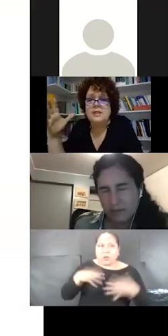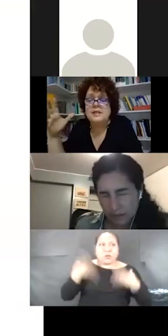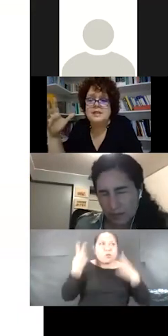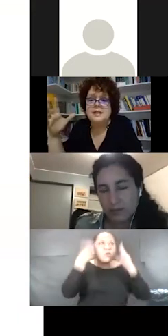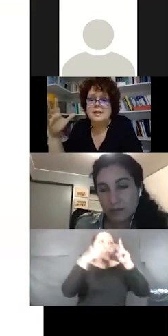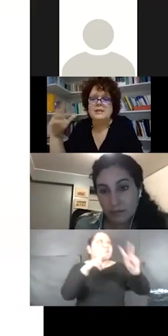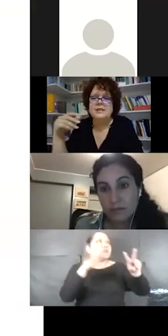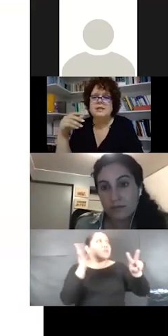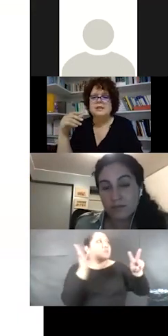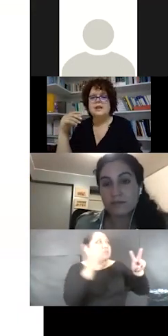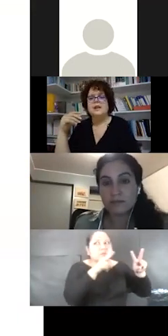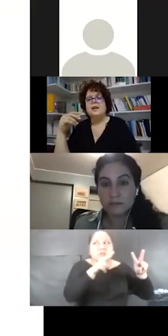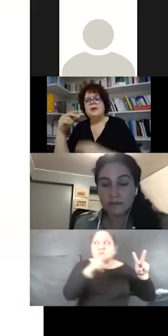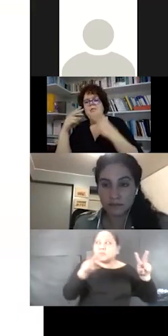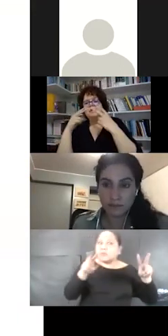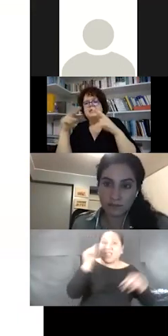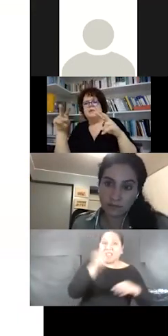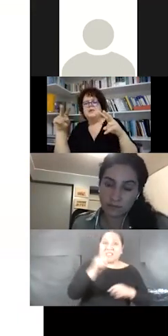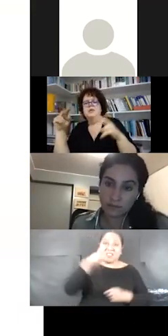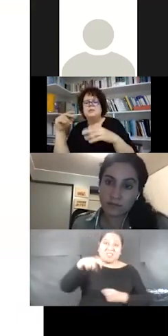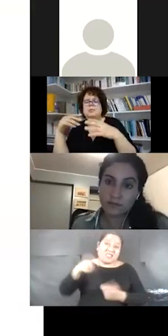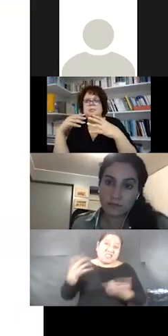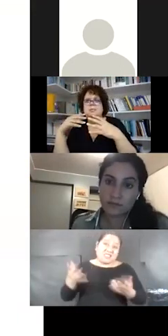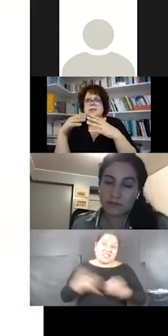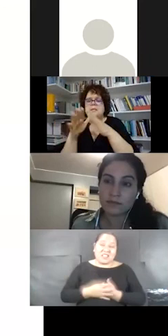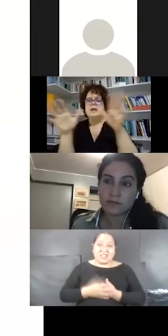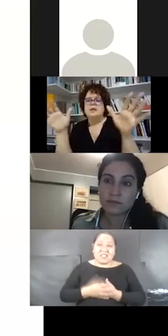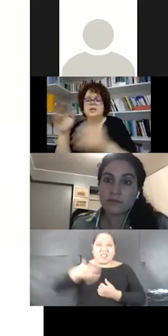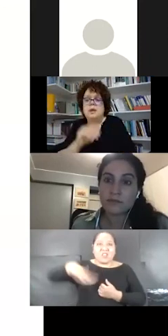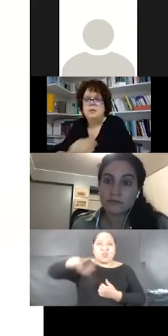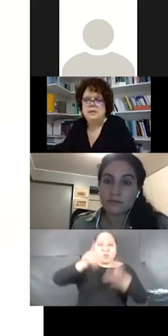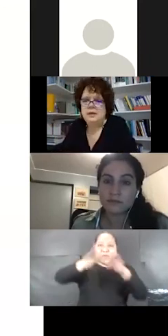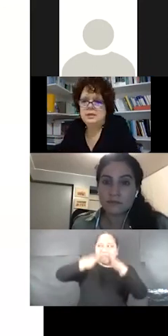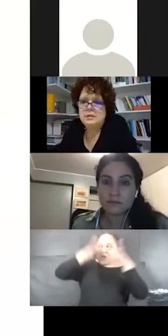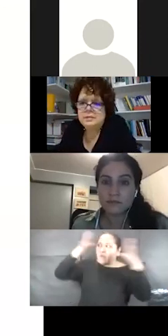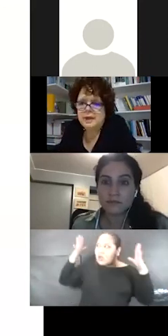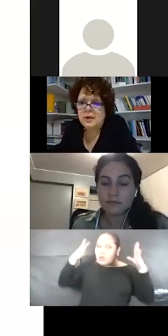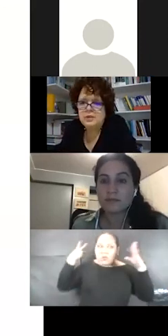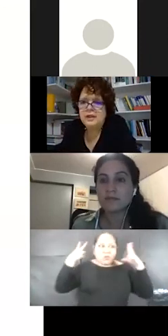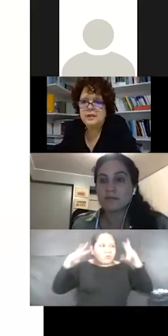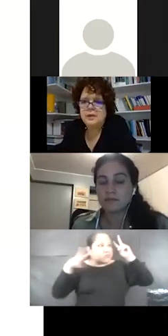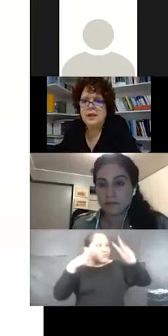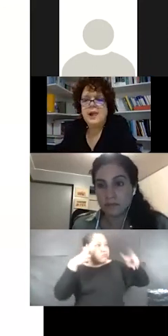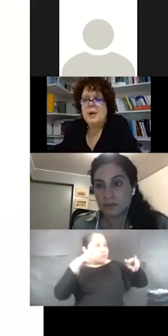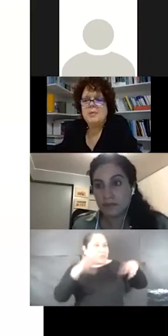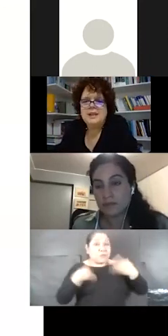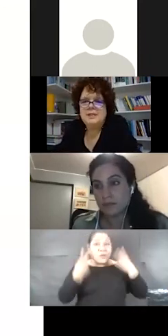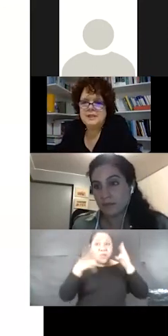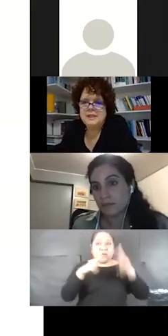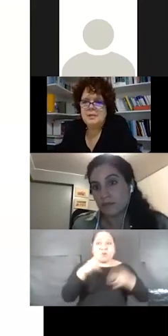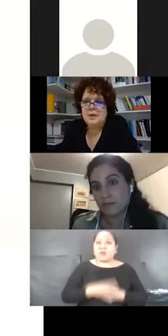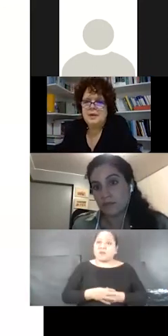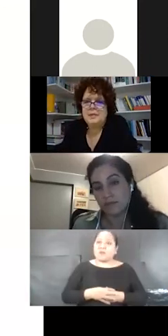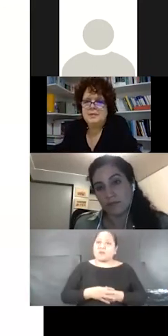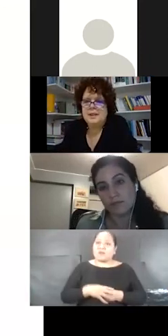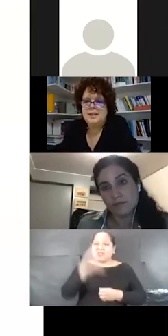es lo que se necesita, ¿no? Se necesita que sea más abierto visualmente, ¿no? Para no tener, porque es difícil